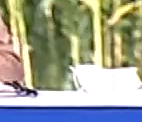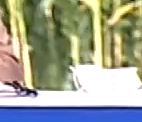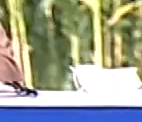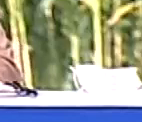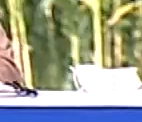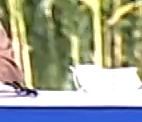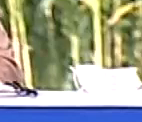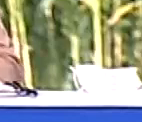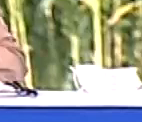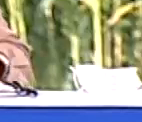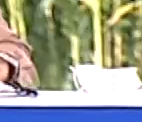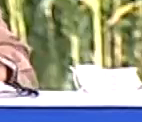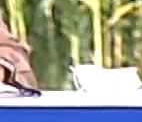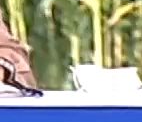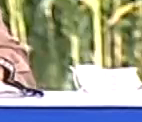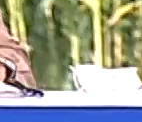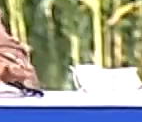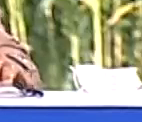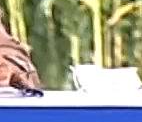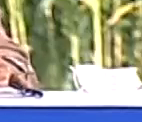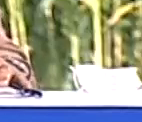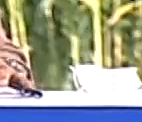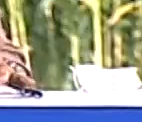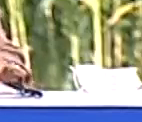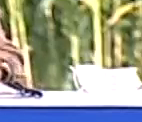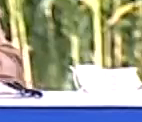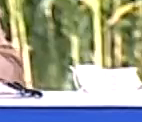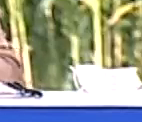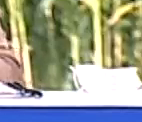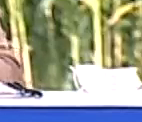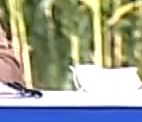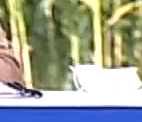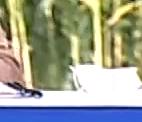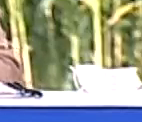Frente a los desafíos de la economía mundial,